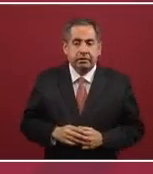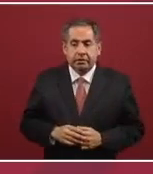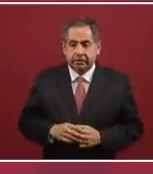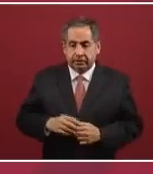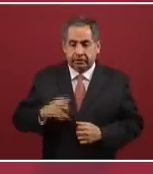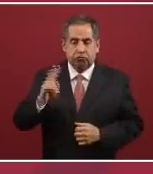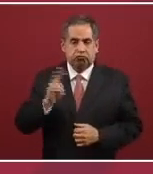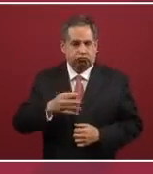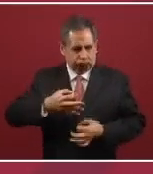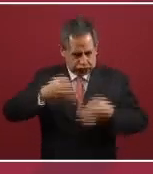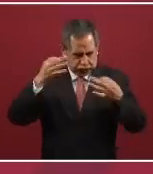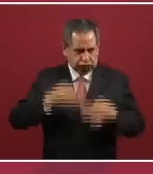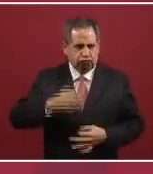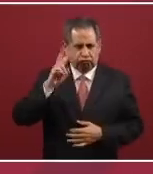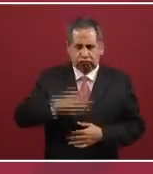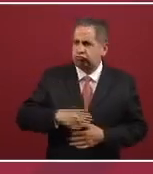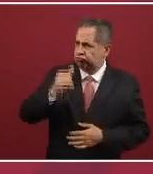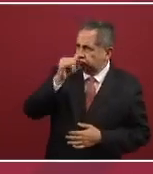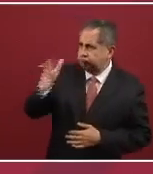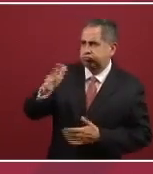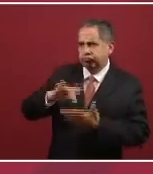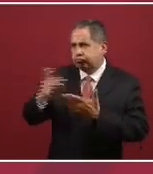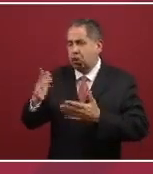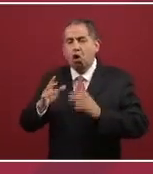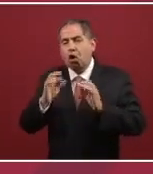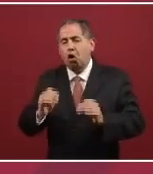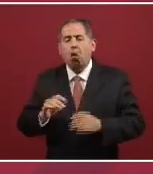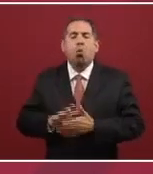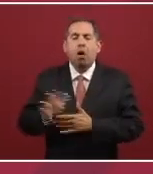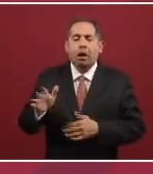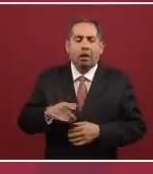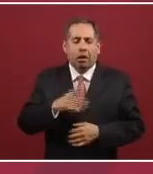es auténtico y cuándo hay